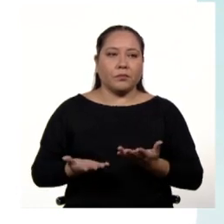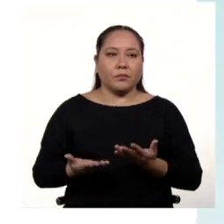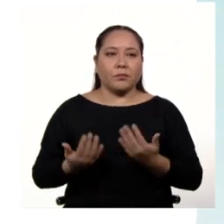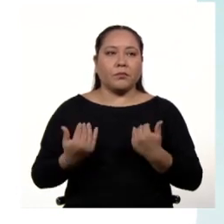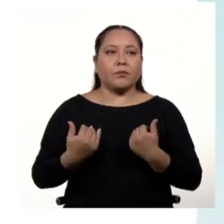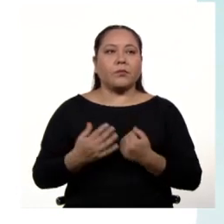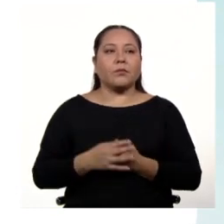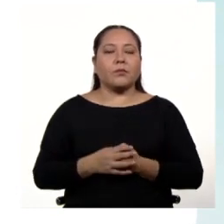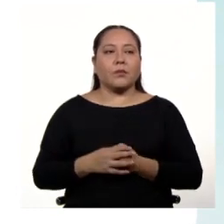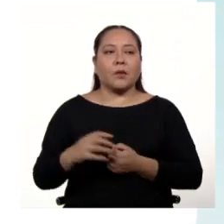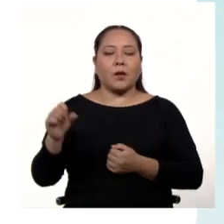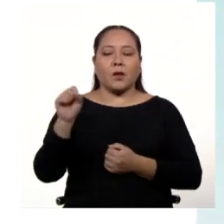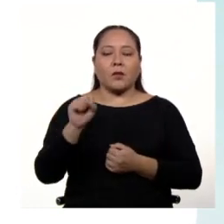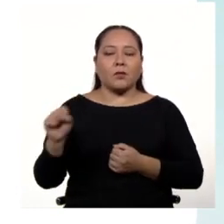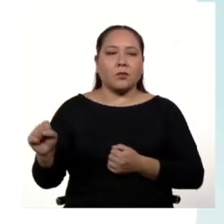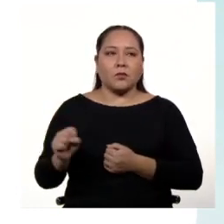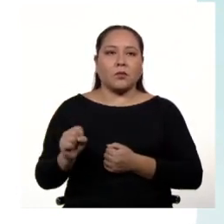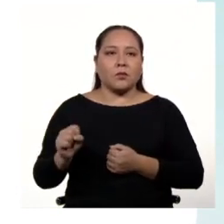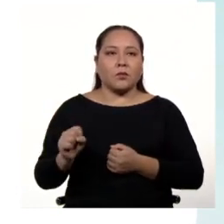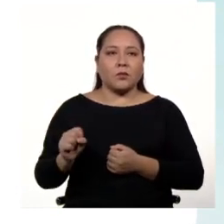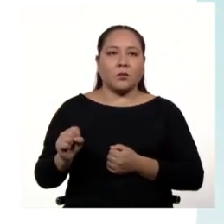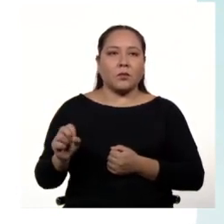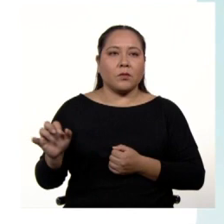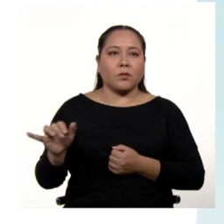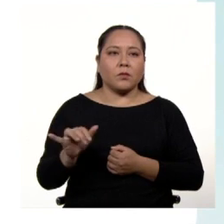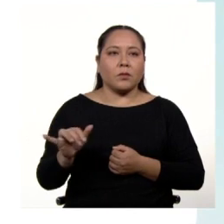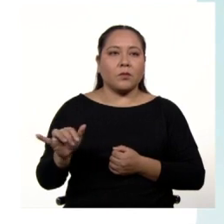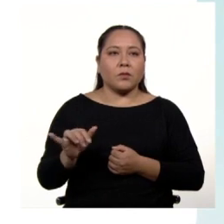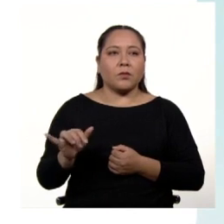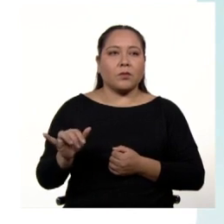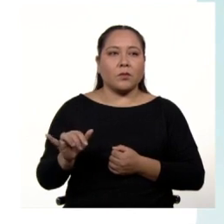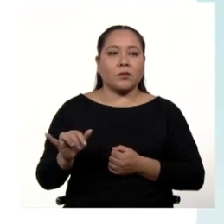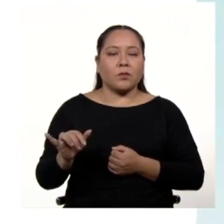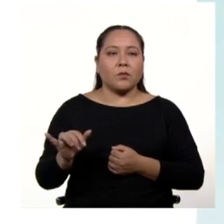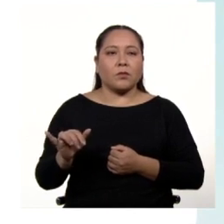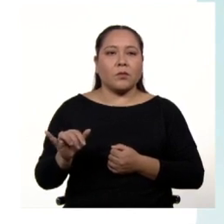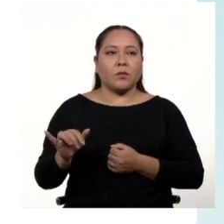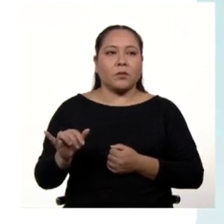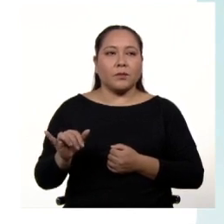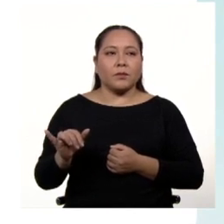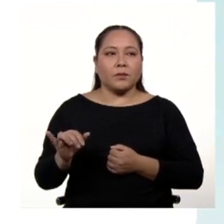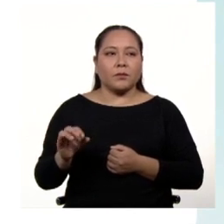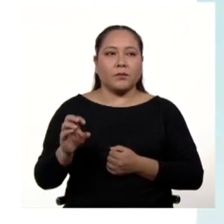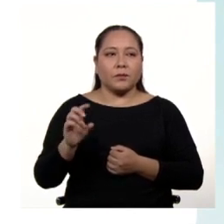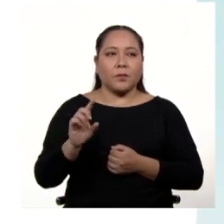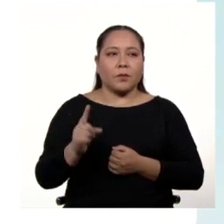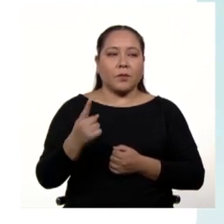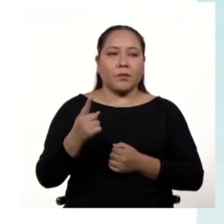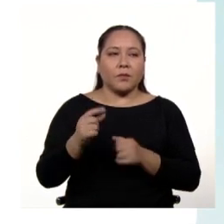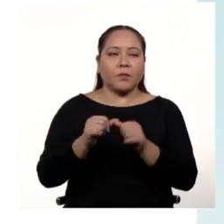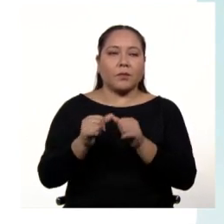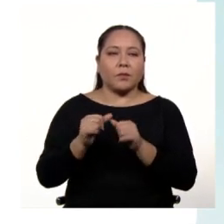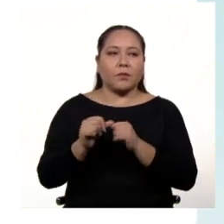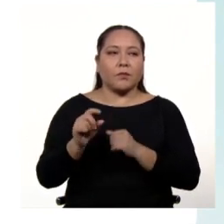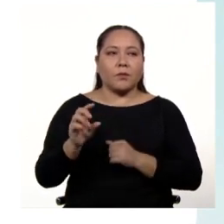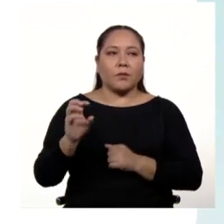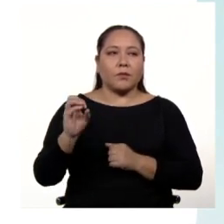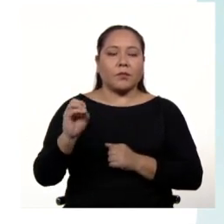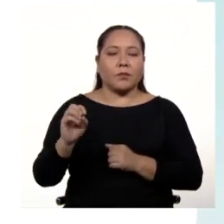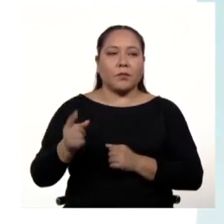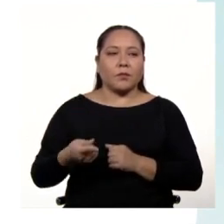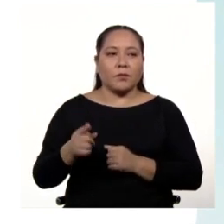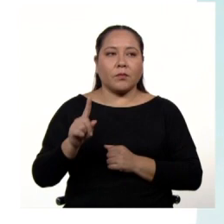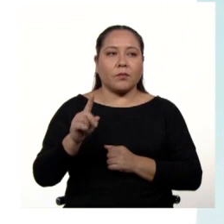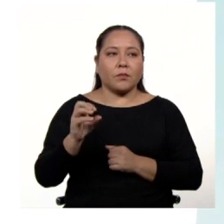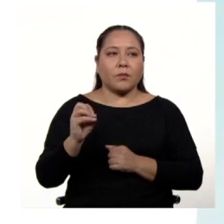Entonces, tenemos que la suma de términos de la progresión geométrica S es igual al primer término, que es